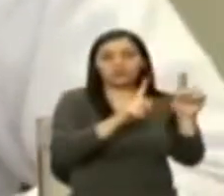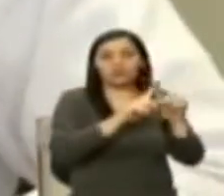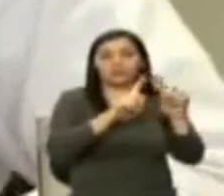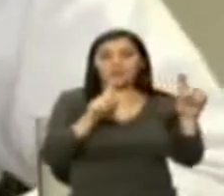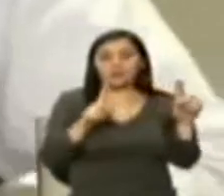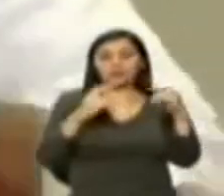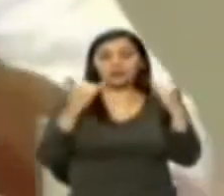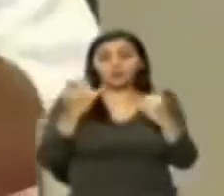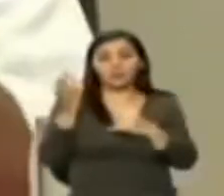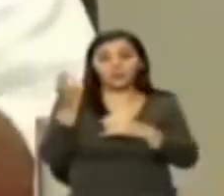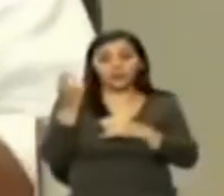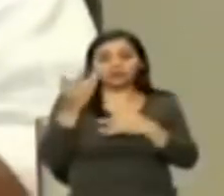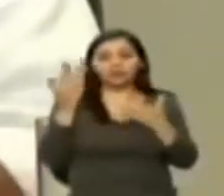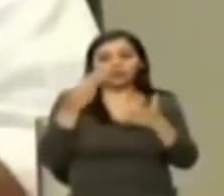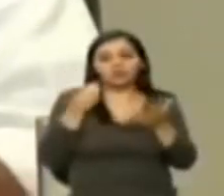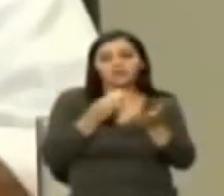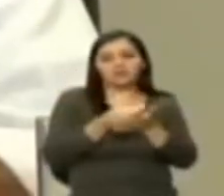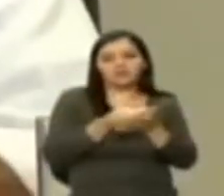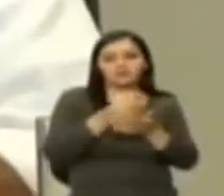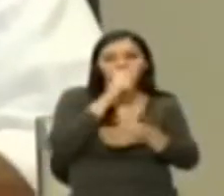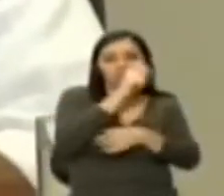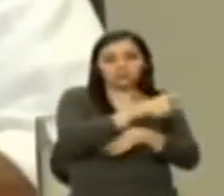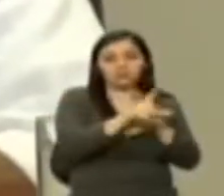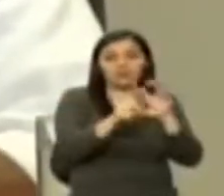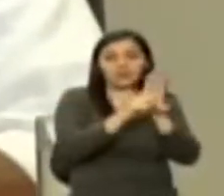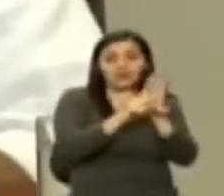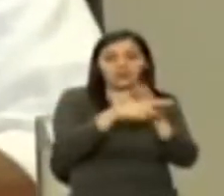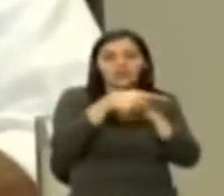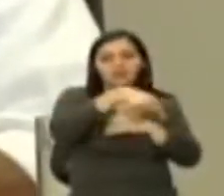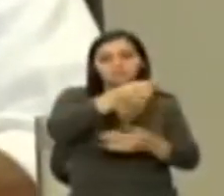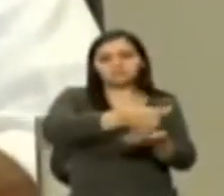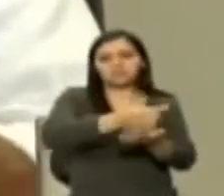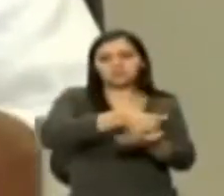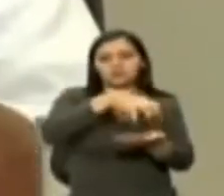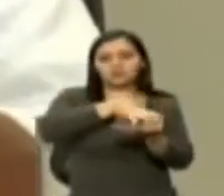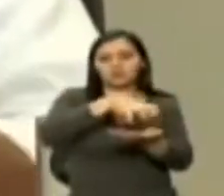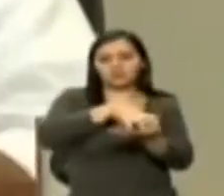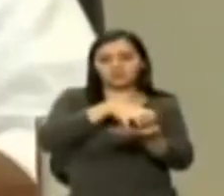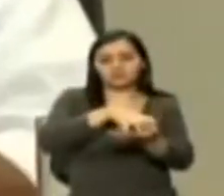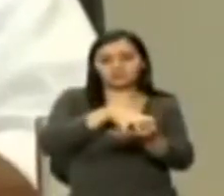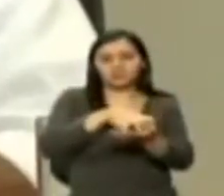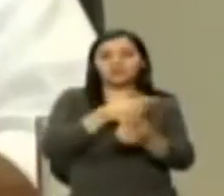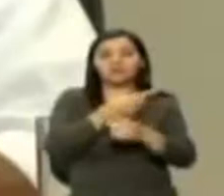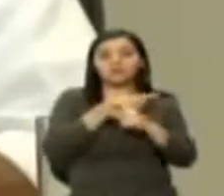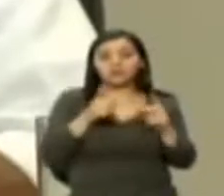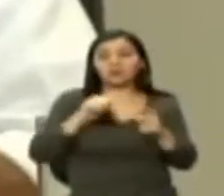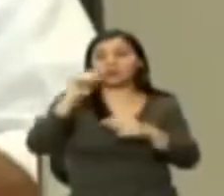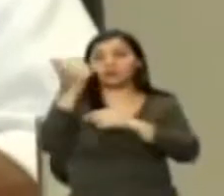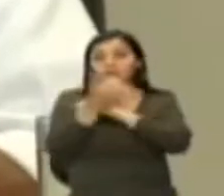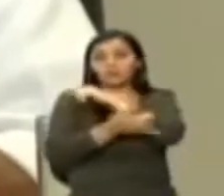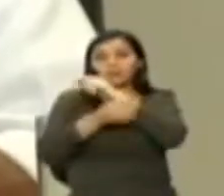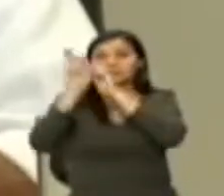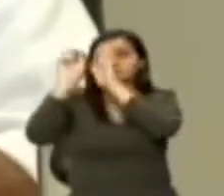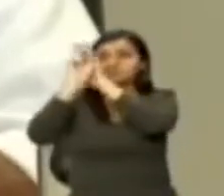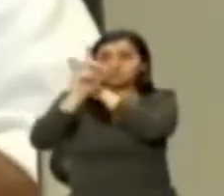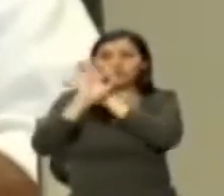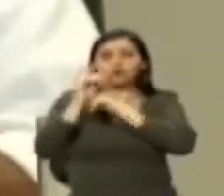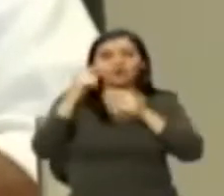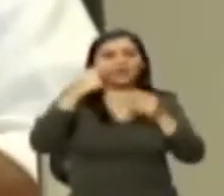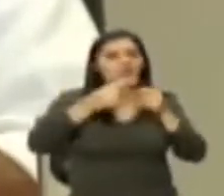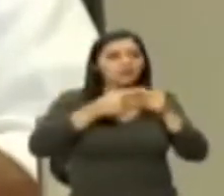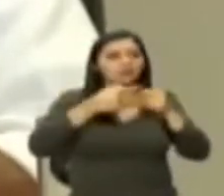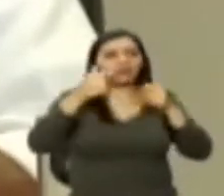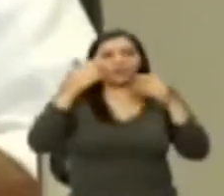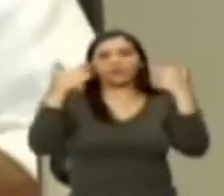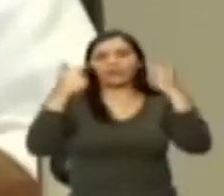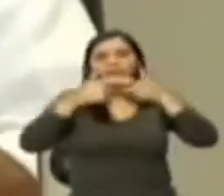afuera. No, ahora por ley, la mayor parte de regalías mineras, en este caso, quedan para desarrollo local. Eso ya está